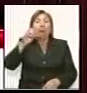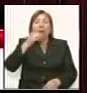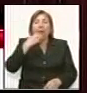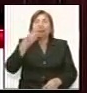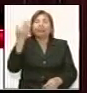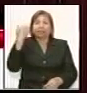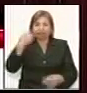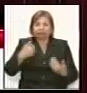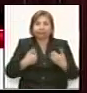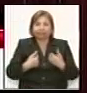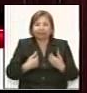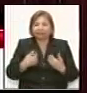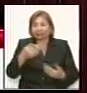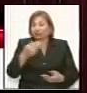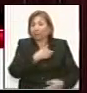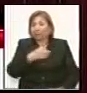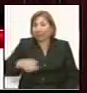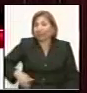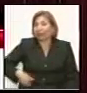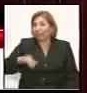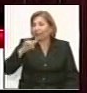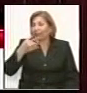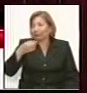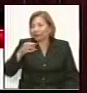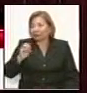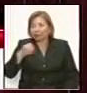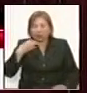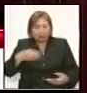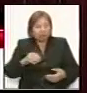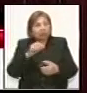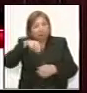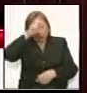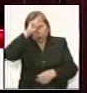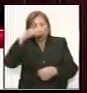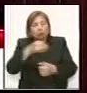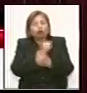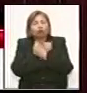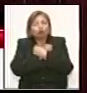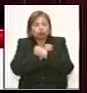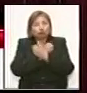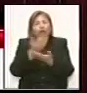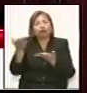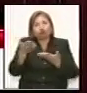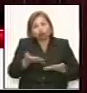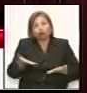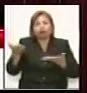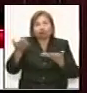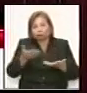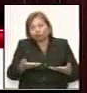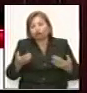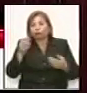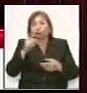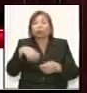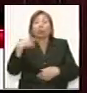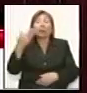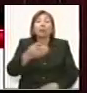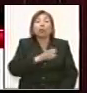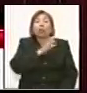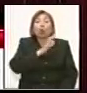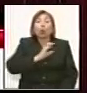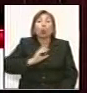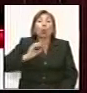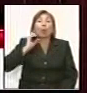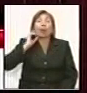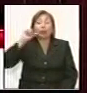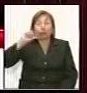origen japonés. Entonces, el Perú siempre ha sido generoso con la inmigración. Y claro, después vinieron los cubanos. Hay que